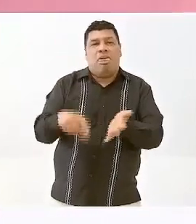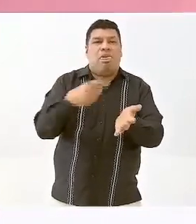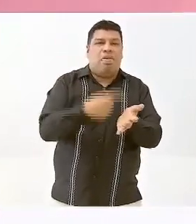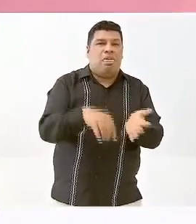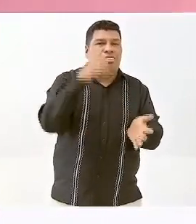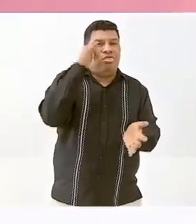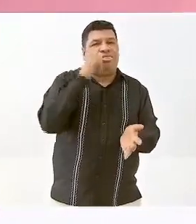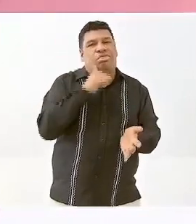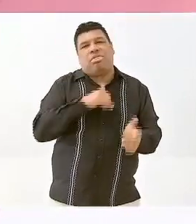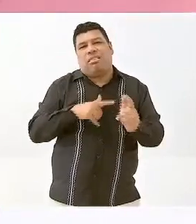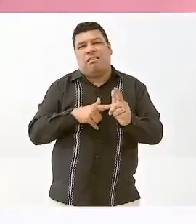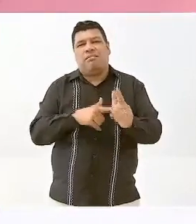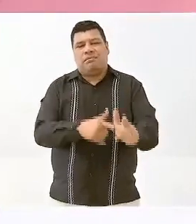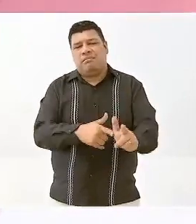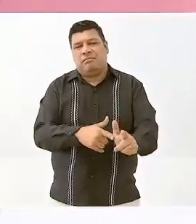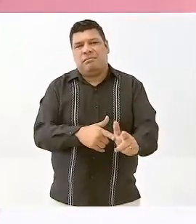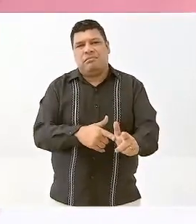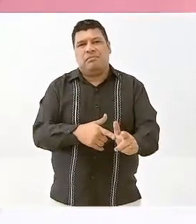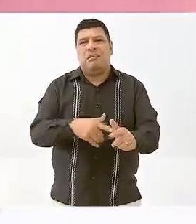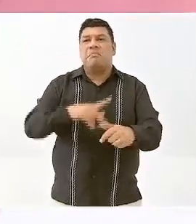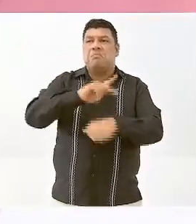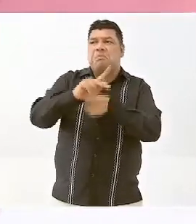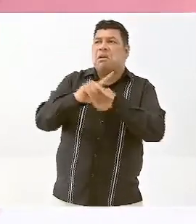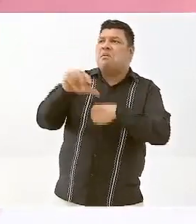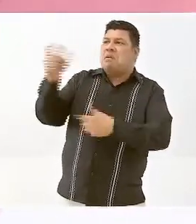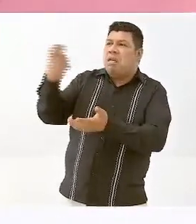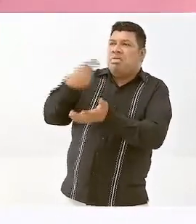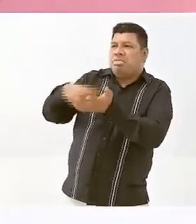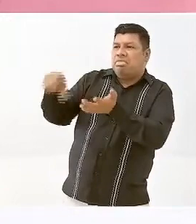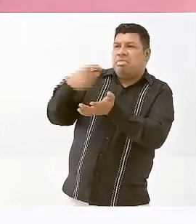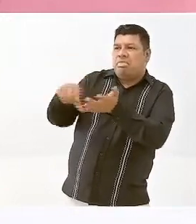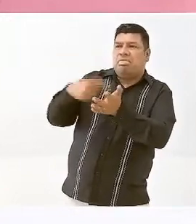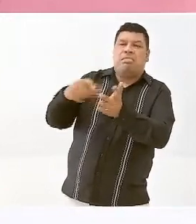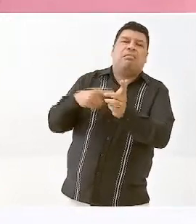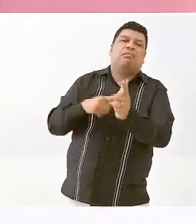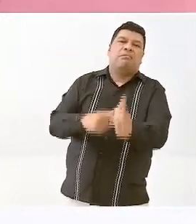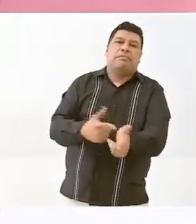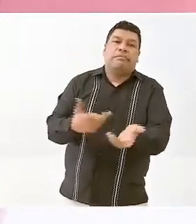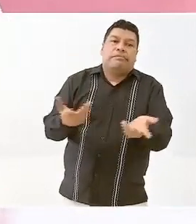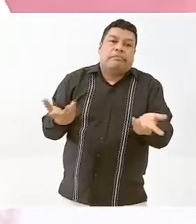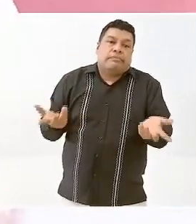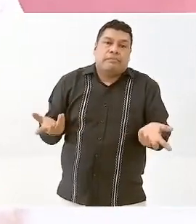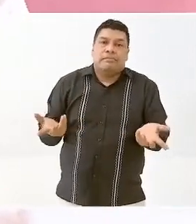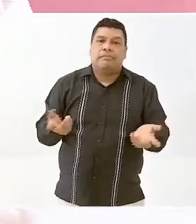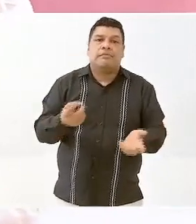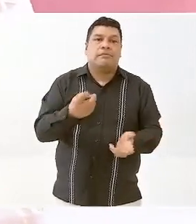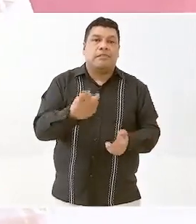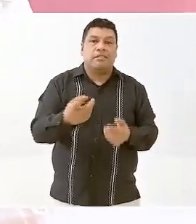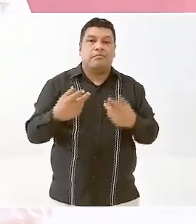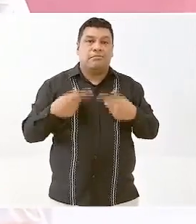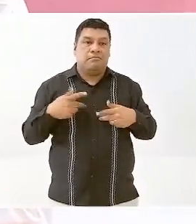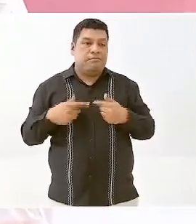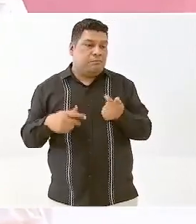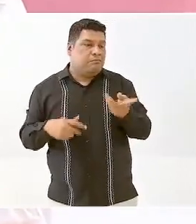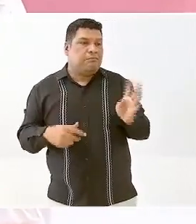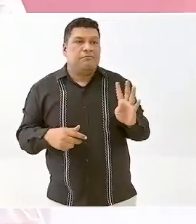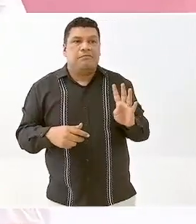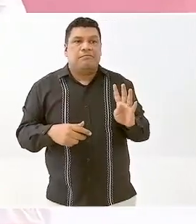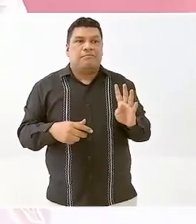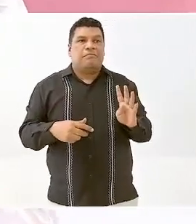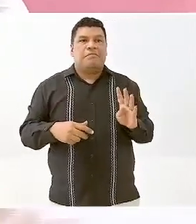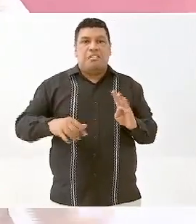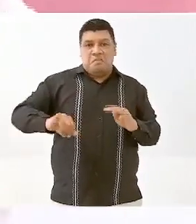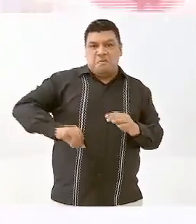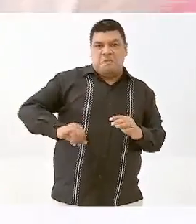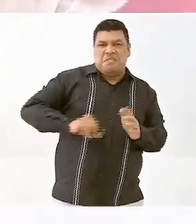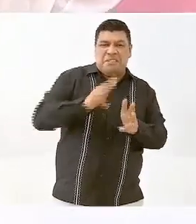gasolina en el extranjero. Y mucho menos les iba a interesar